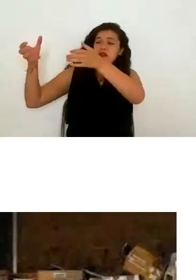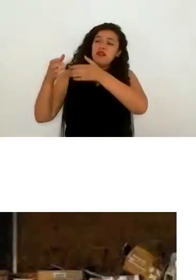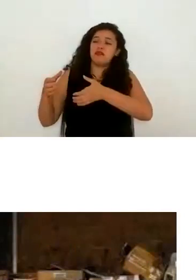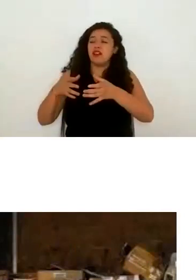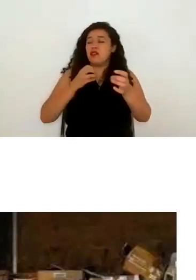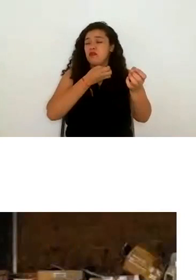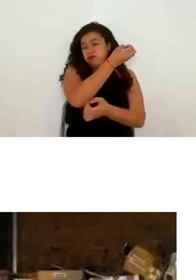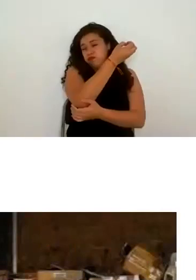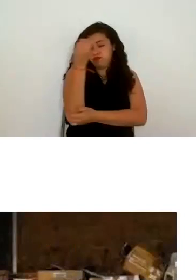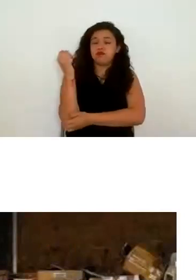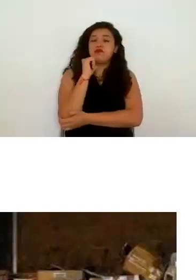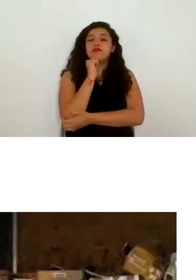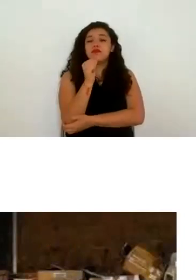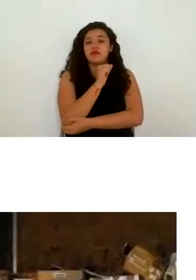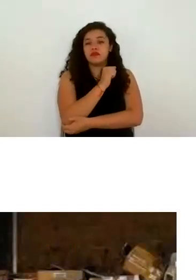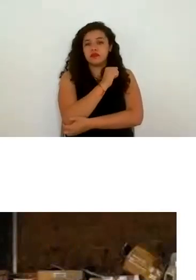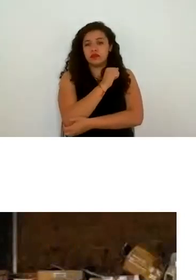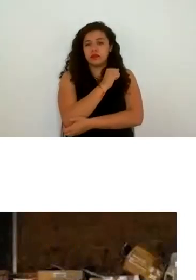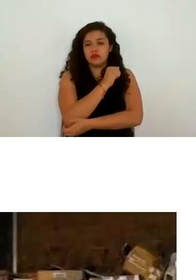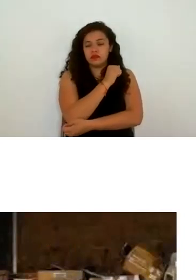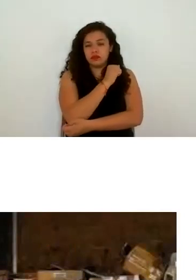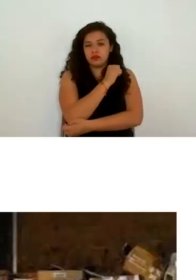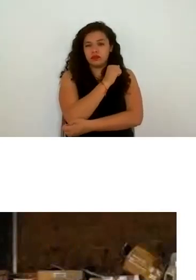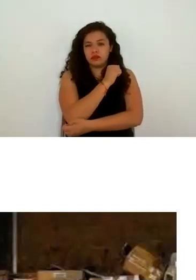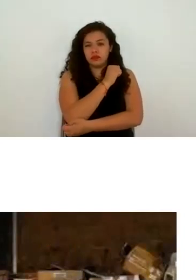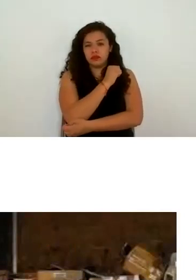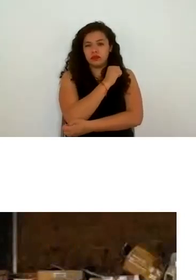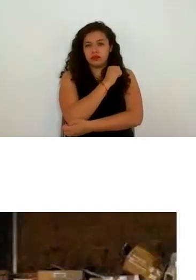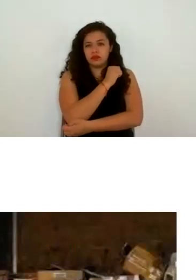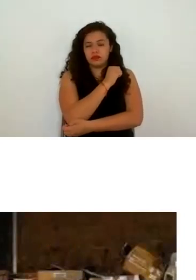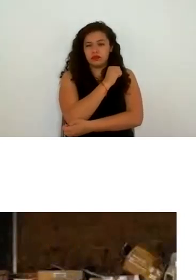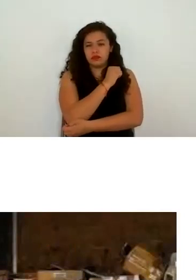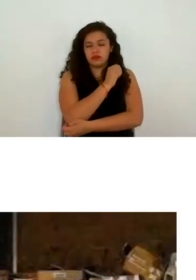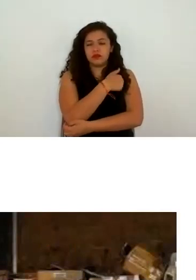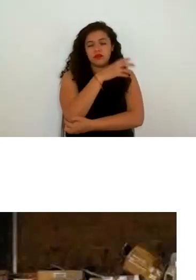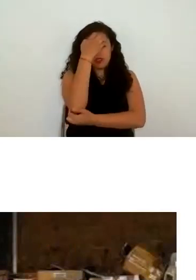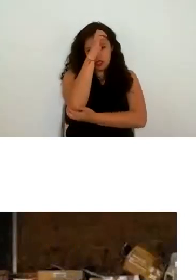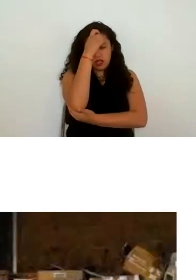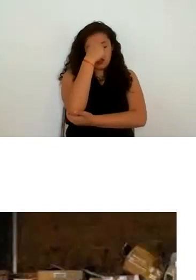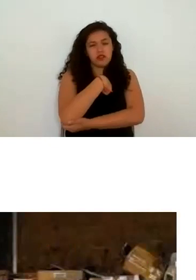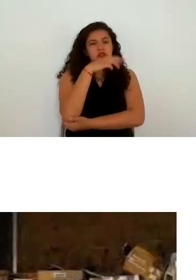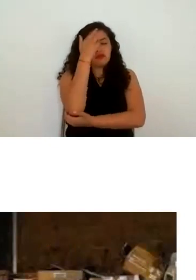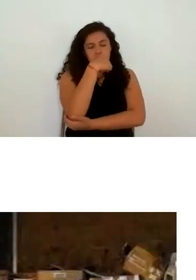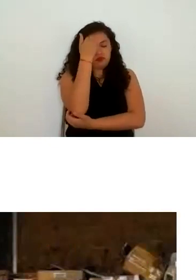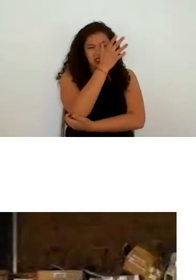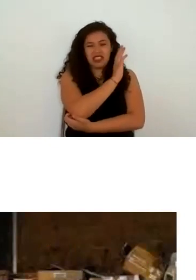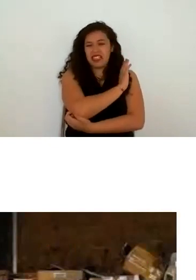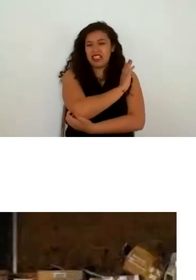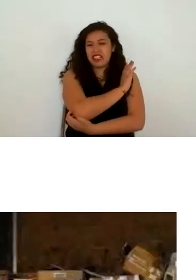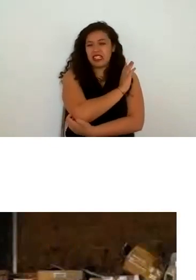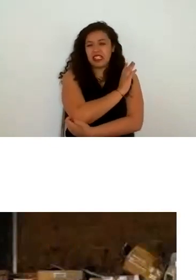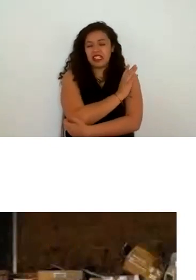ideal es que esos expedientes que ya no consultamos y que administrativamente también